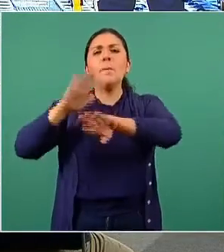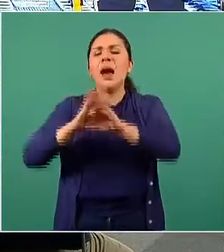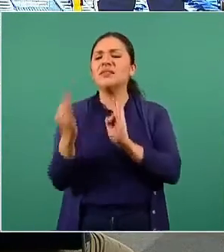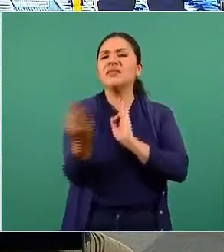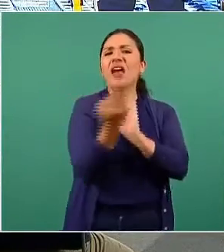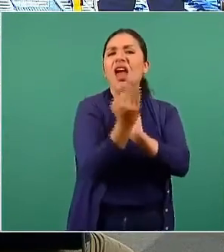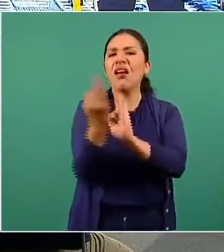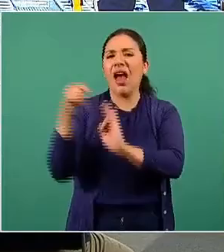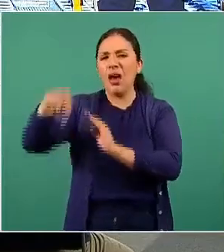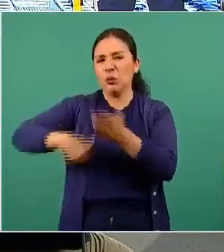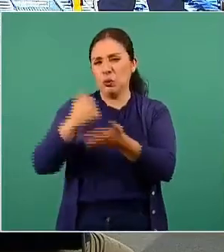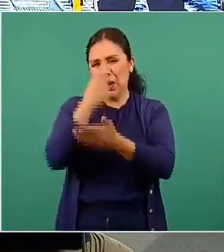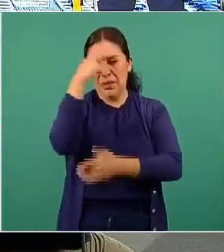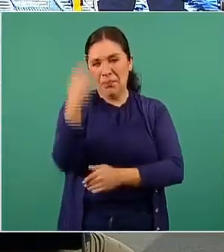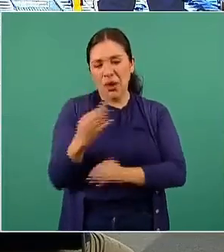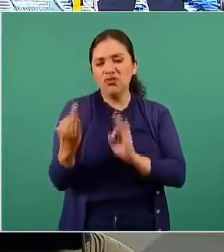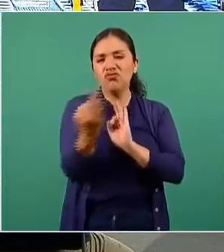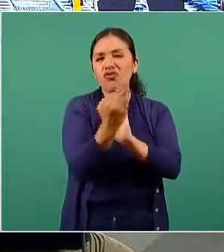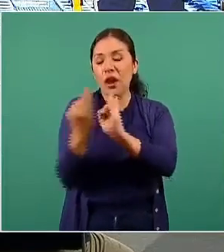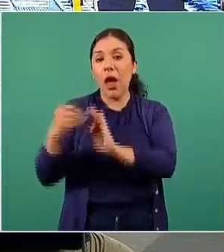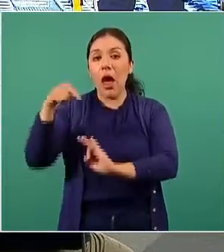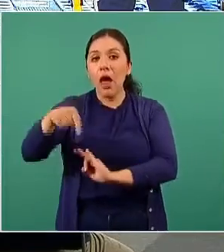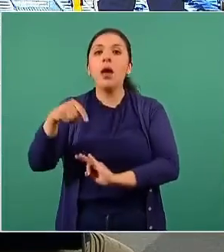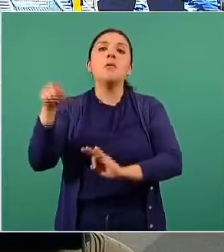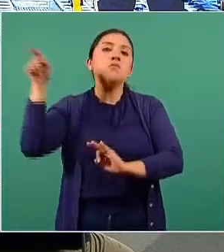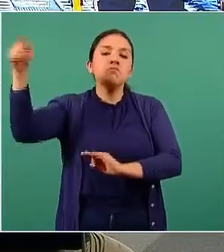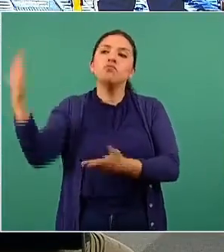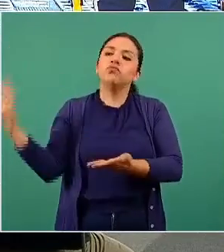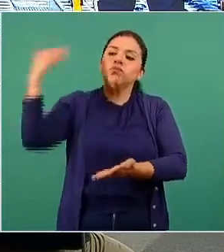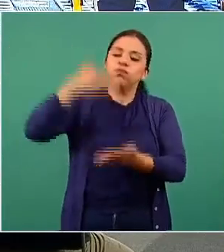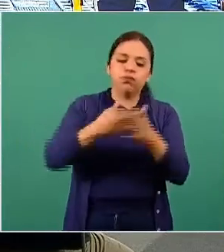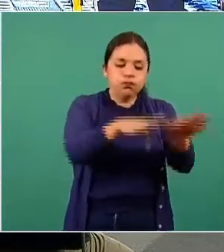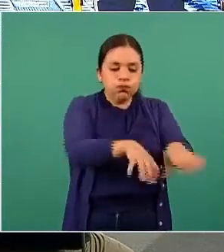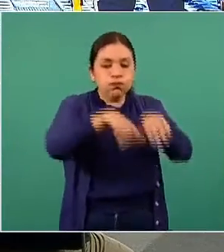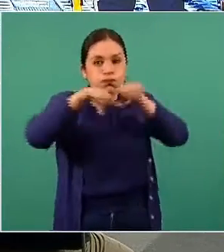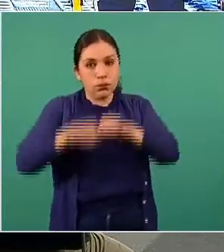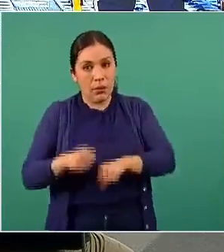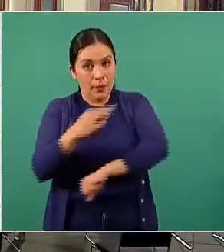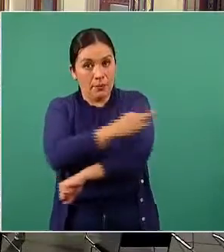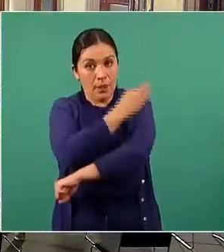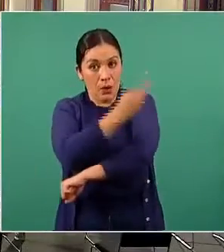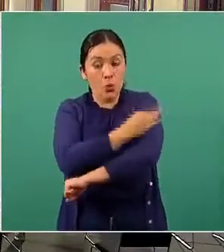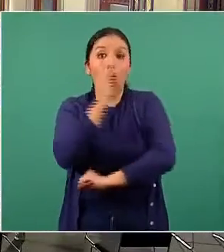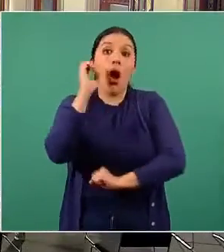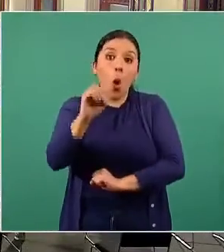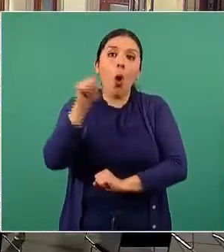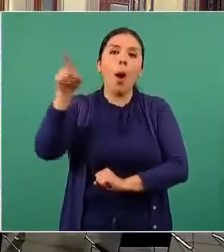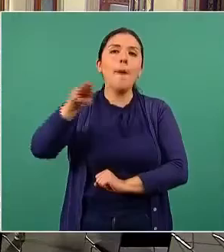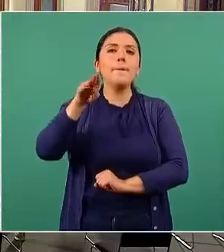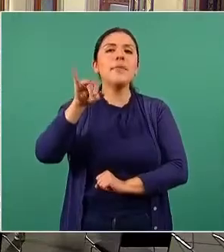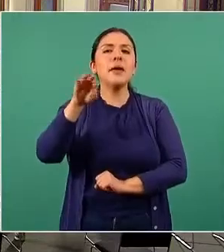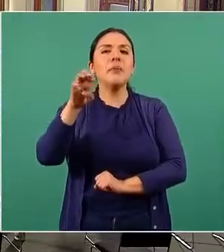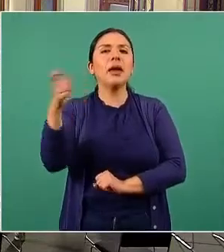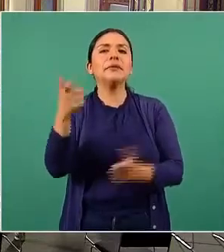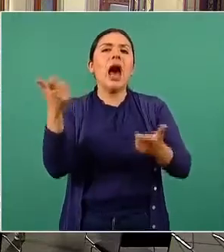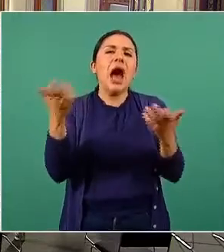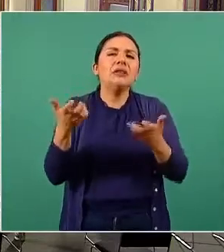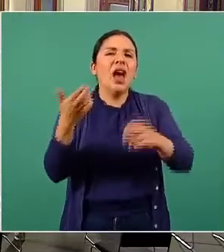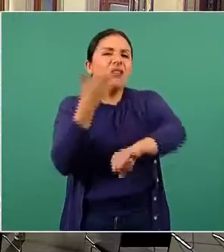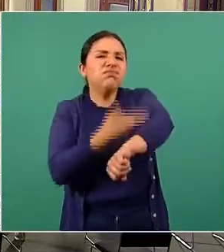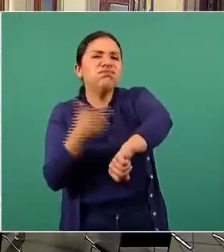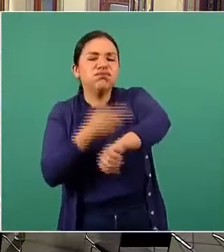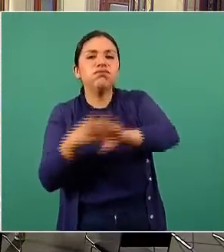cercanas a la Ciudad de México, que vienen por ellas y las recogen, o desde Birmex se da mucho lo de la logística también de